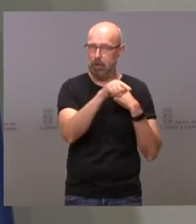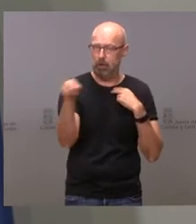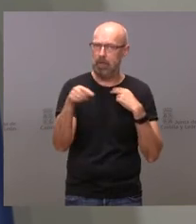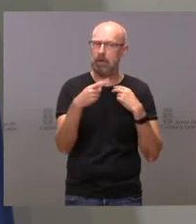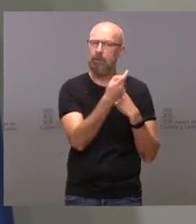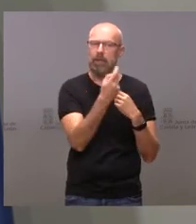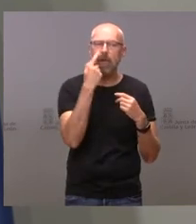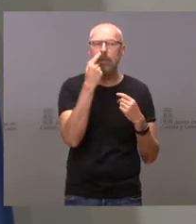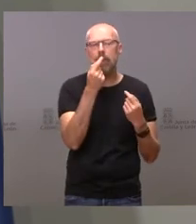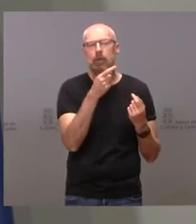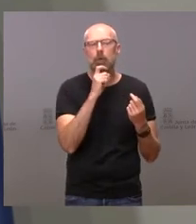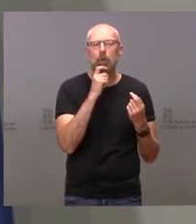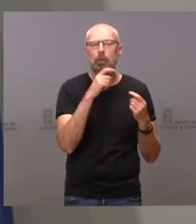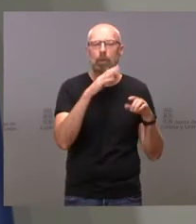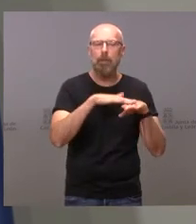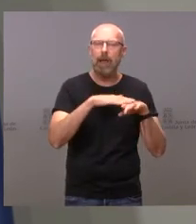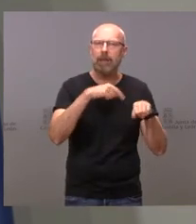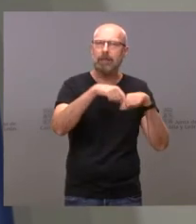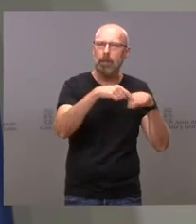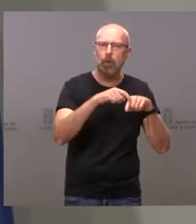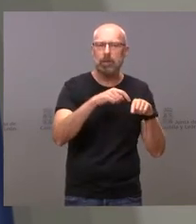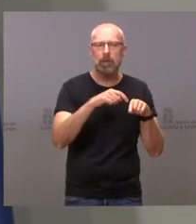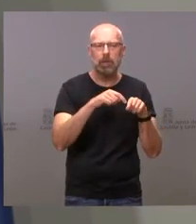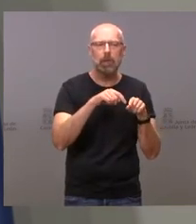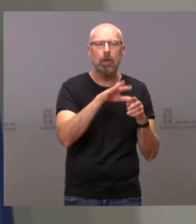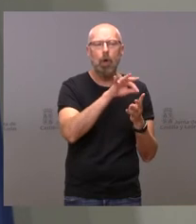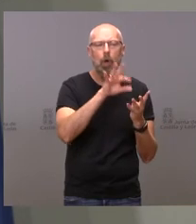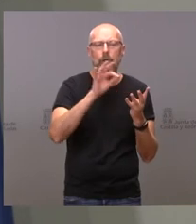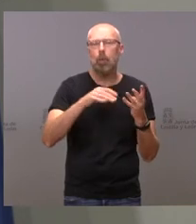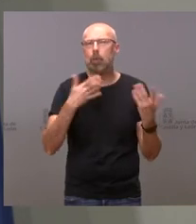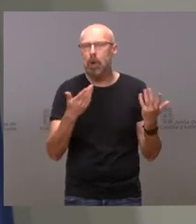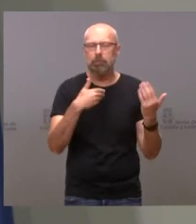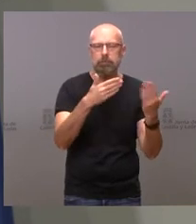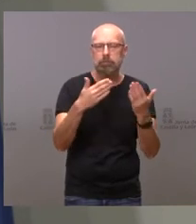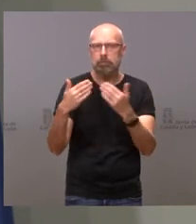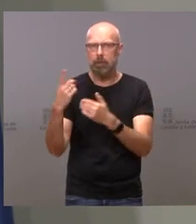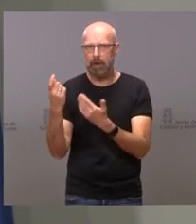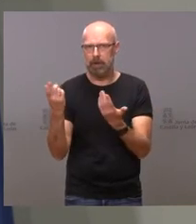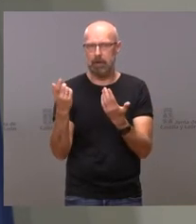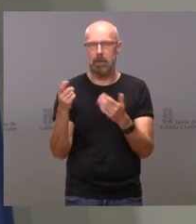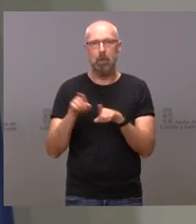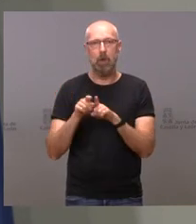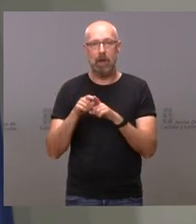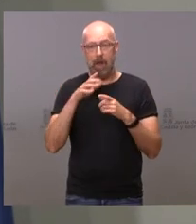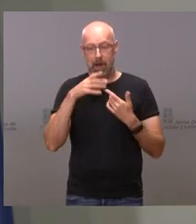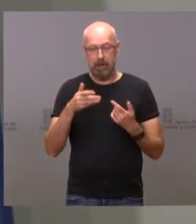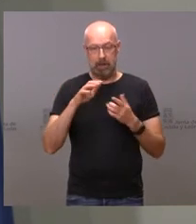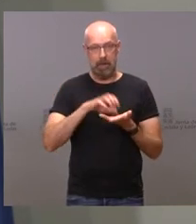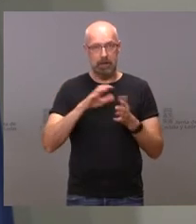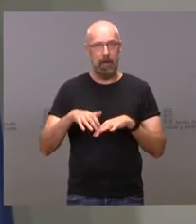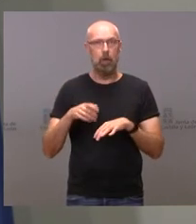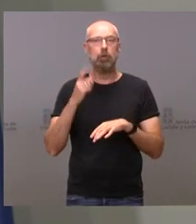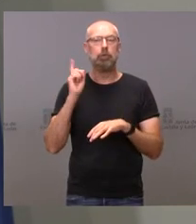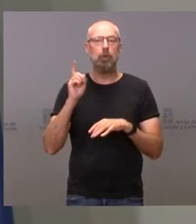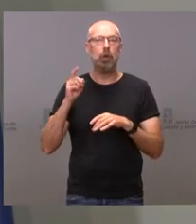de transporte, más allá del transporte a la demanda tal y como está planteado en nuestra comunidad, y a medida